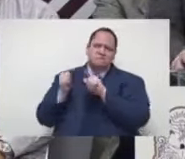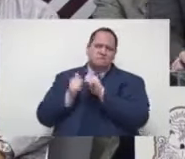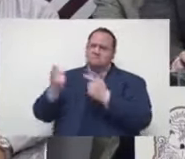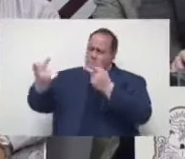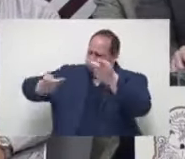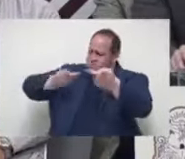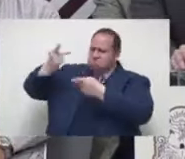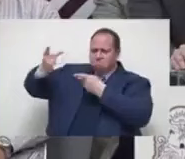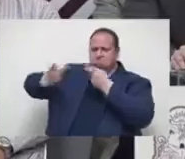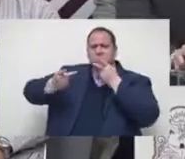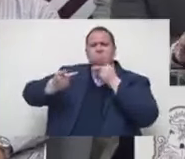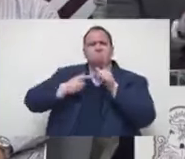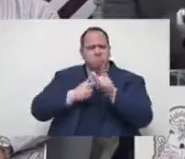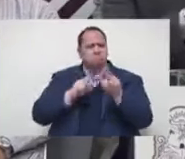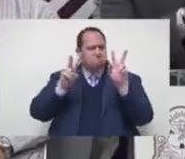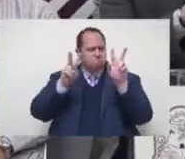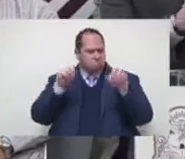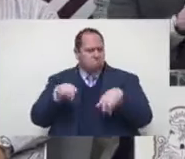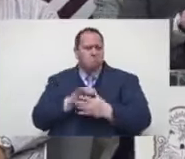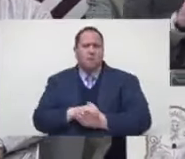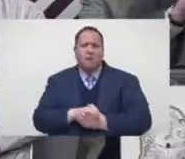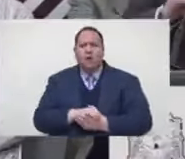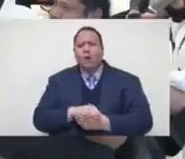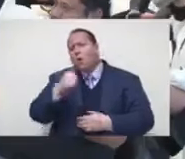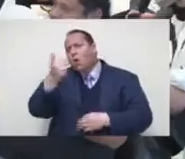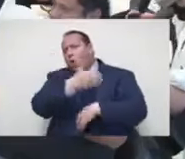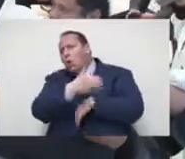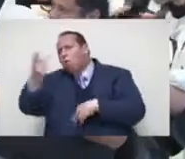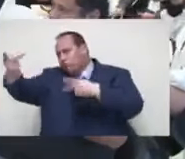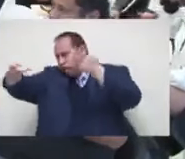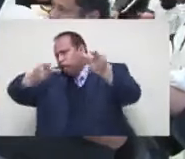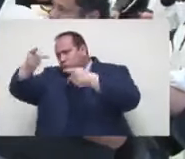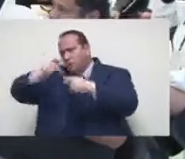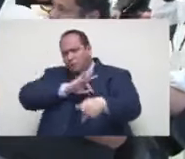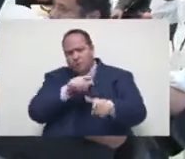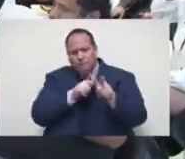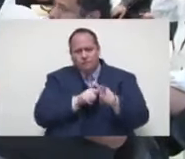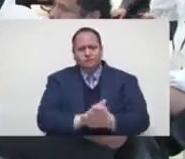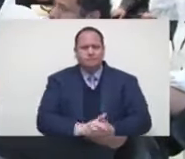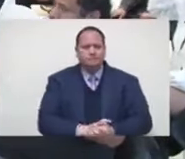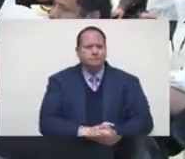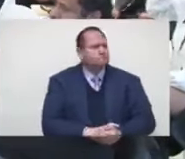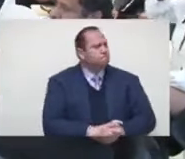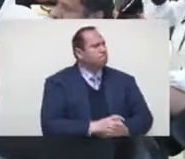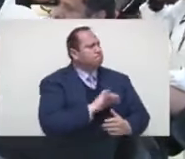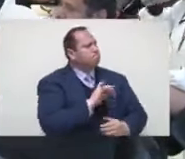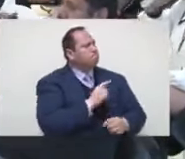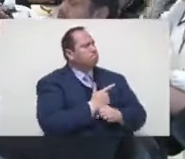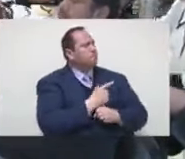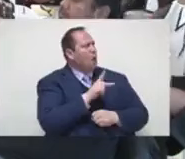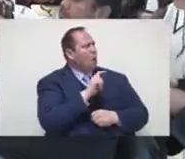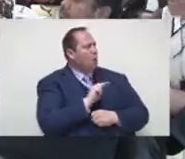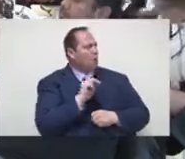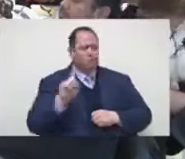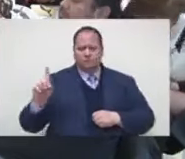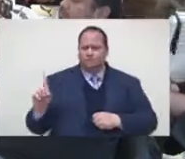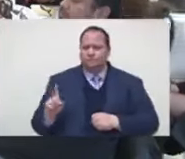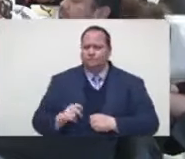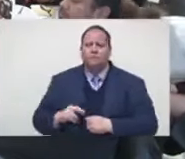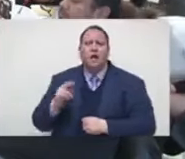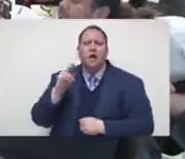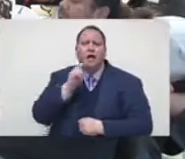después de la mañana para poder continuar con este tema y así los demás compañeros puedan seguir preguntando. Sí, el licenciado Pong iba a comentar. Sí,